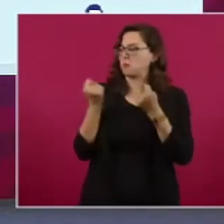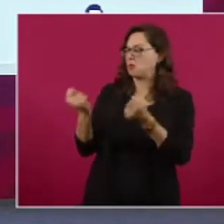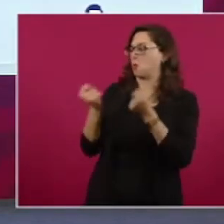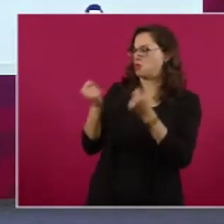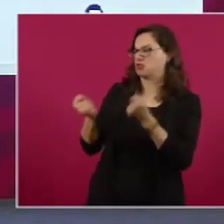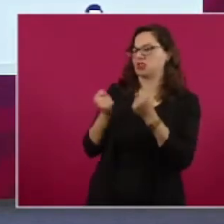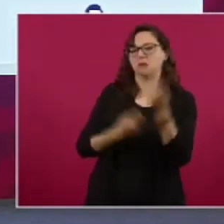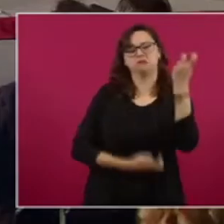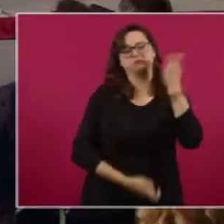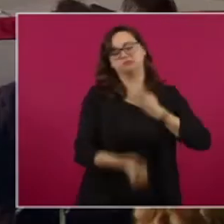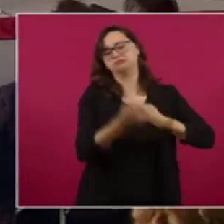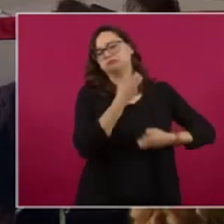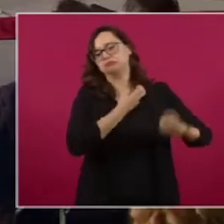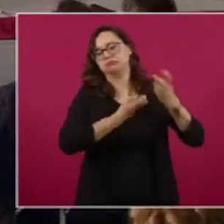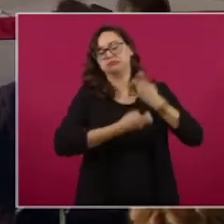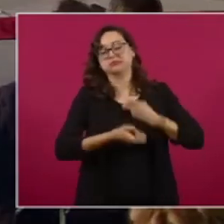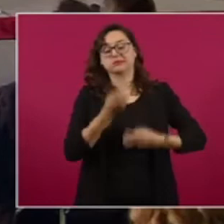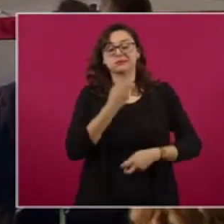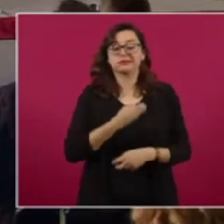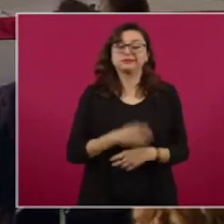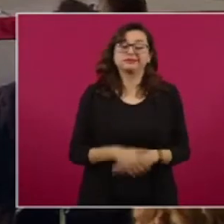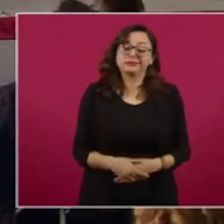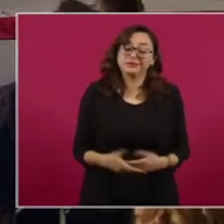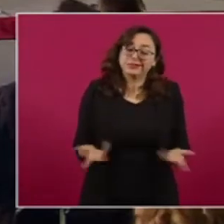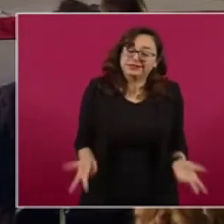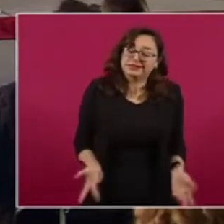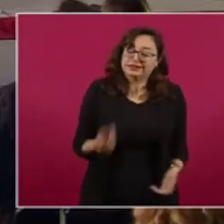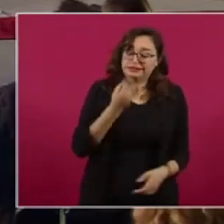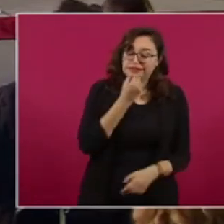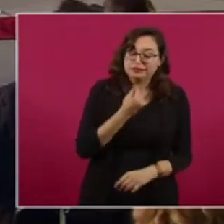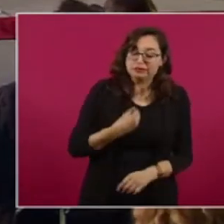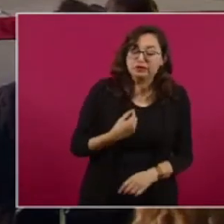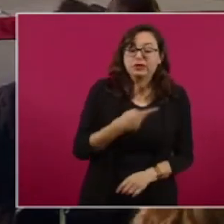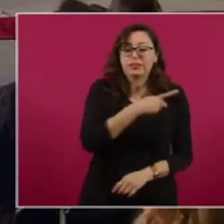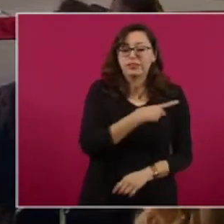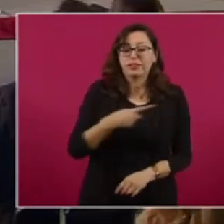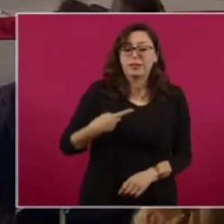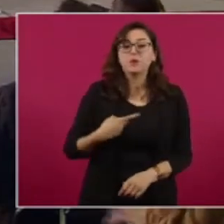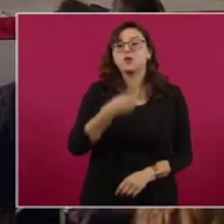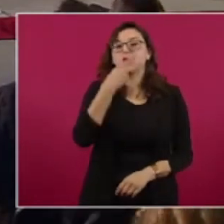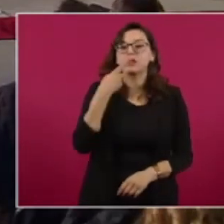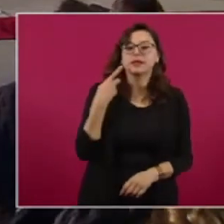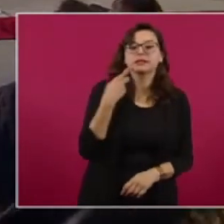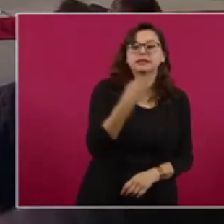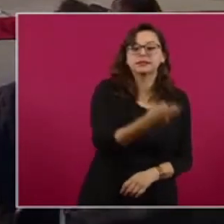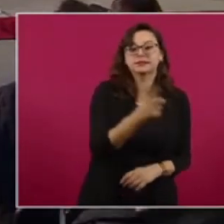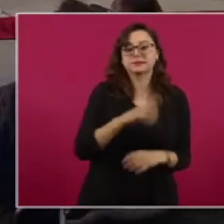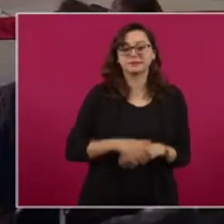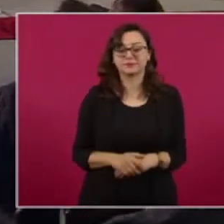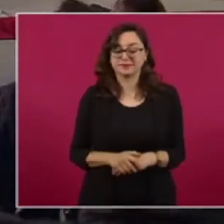se van a enojar si digo que era muy probable